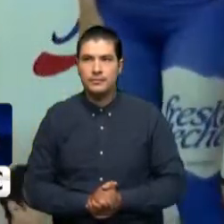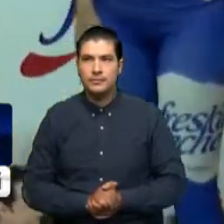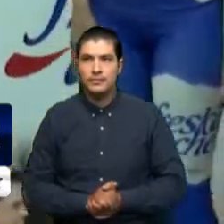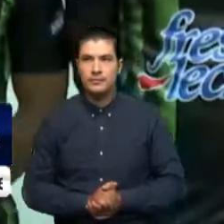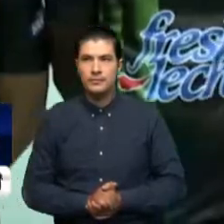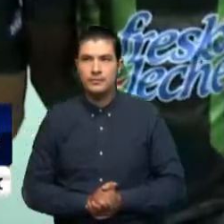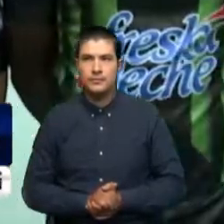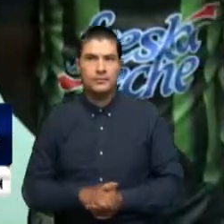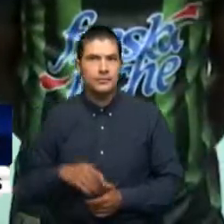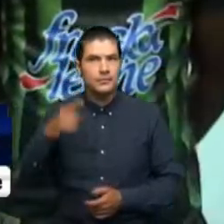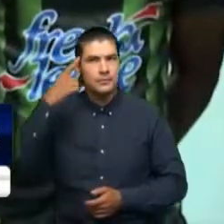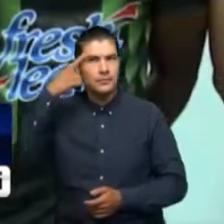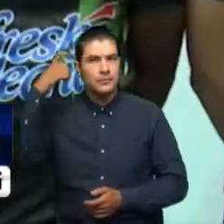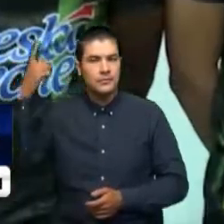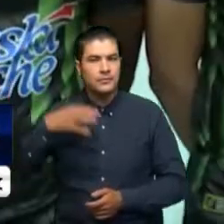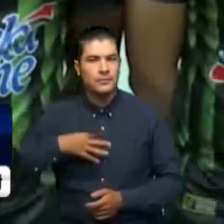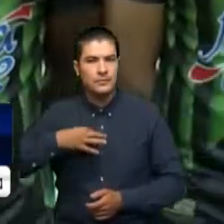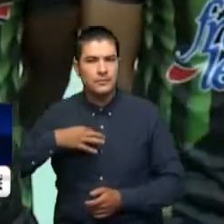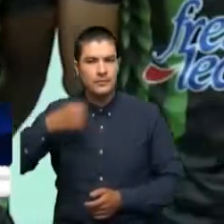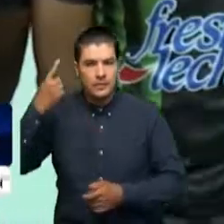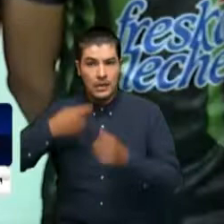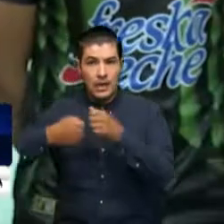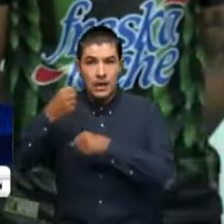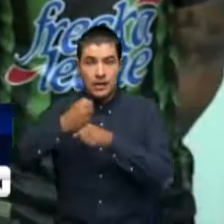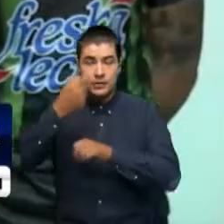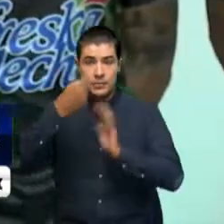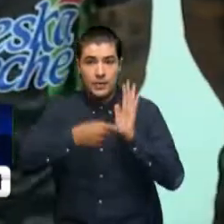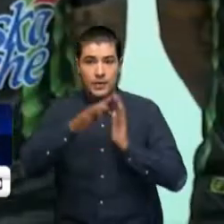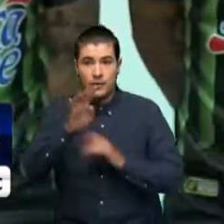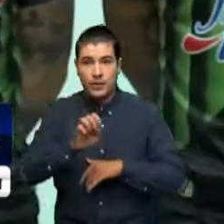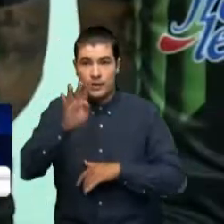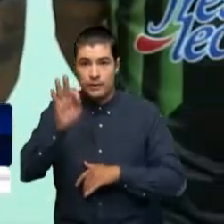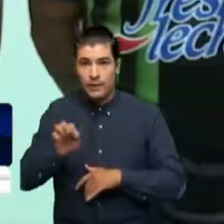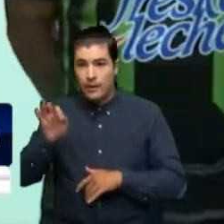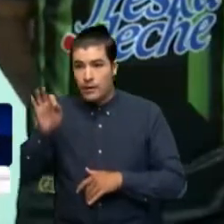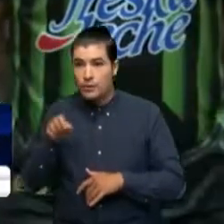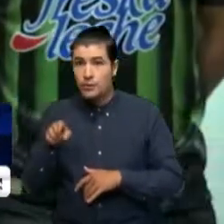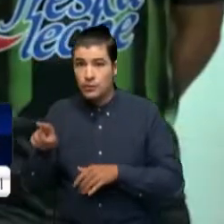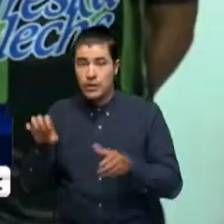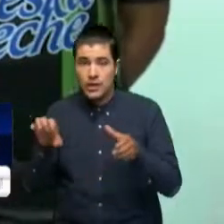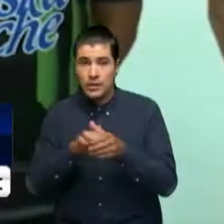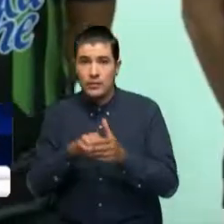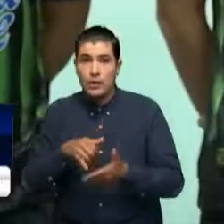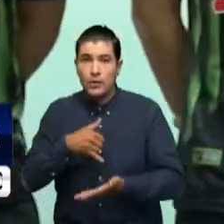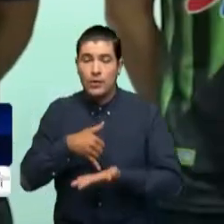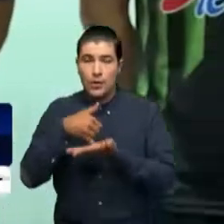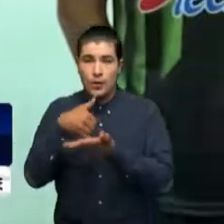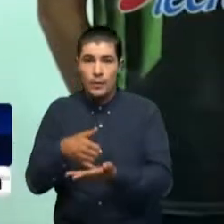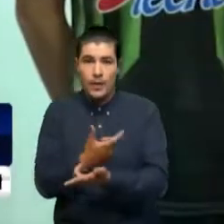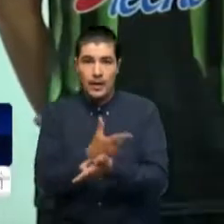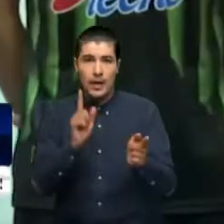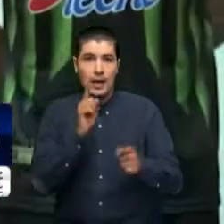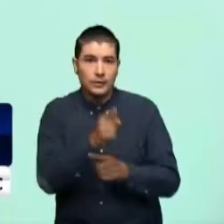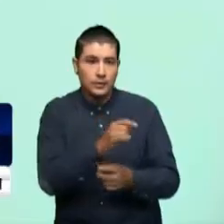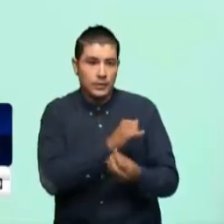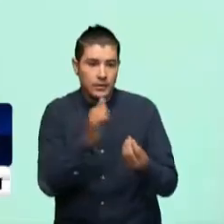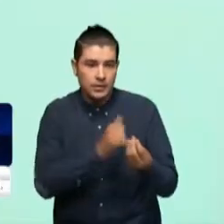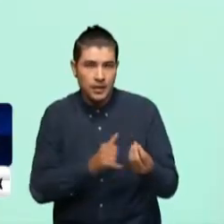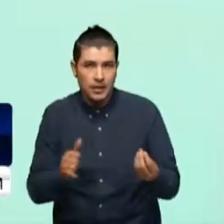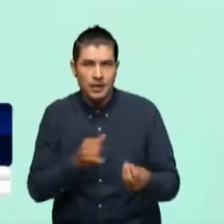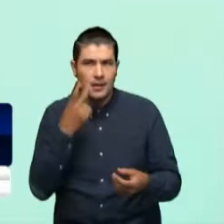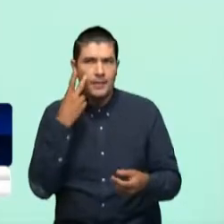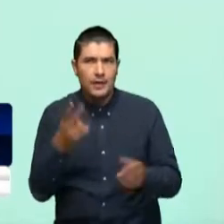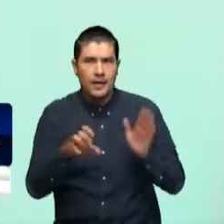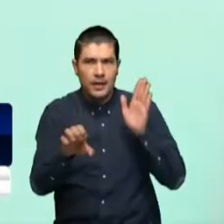inspirados en la camiseta del año 1998 la que utilizó el equipo en copa libertadores los diseñadores de new victory la